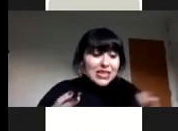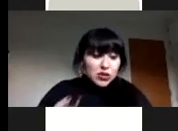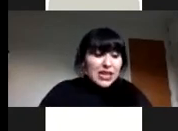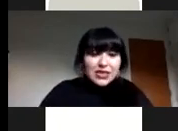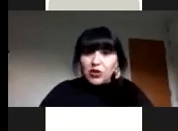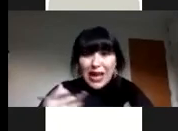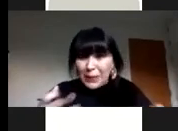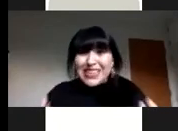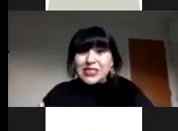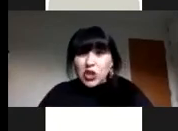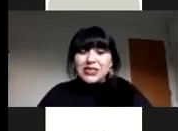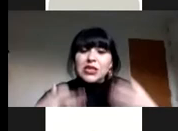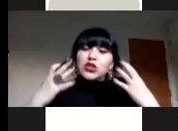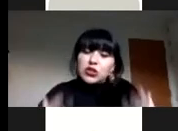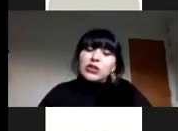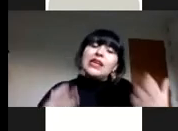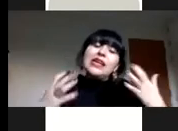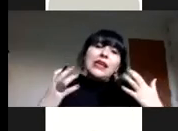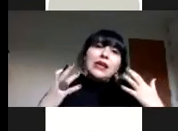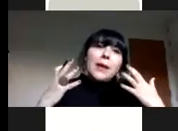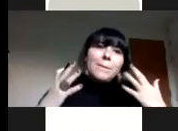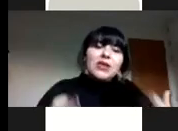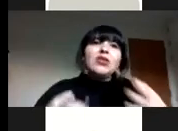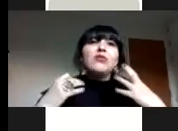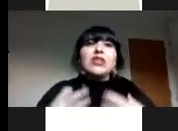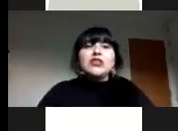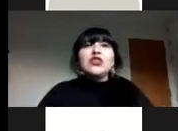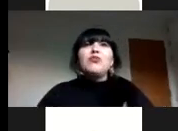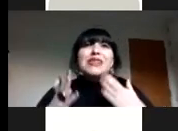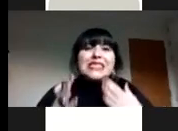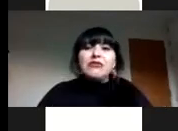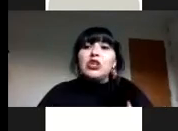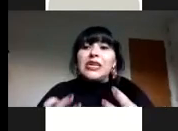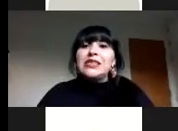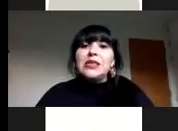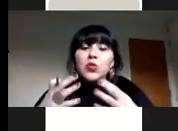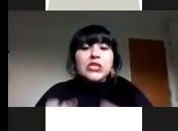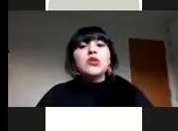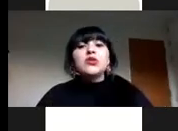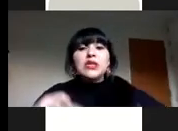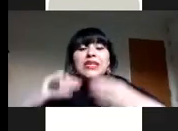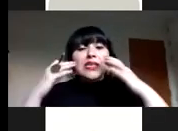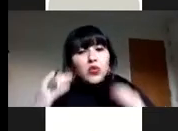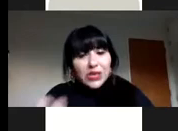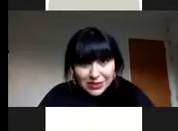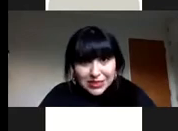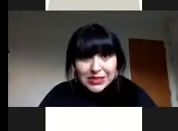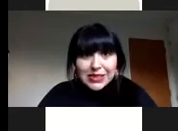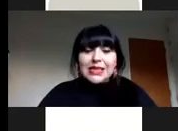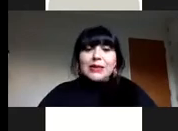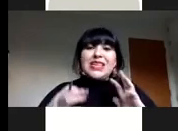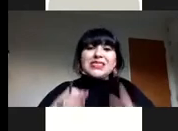las redes sociales, digo, las aplicaciones, son el medio de comunicación masivo entre nuestros